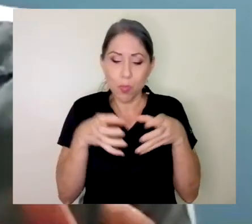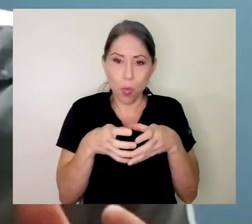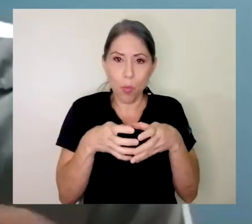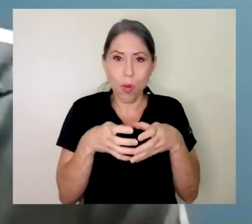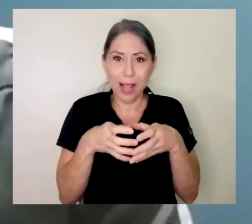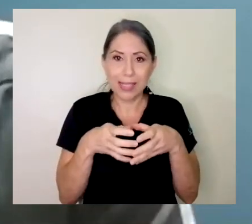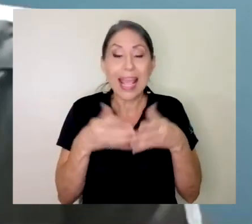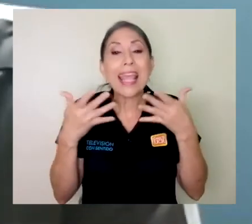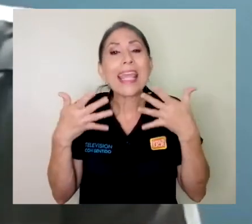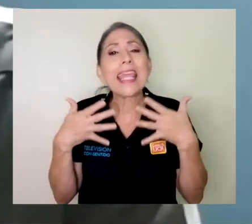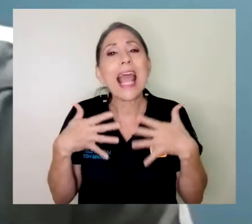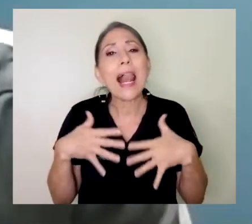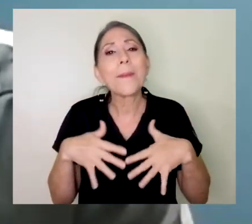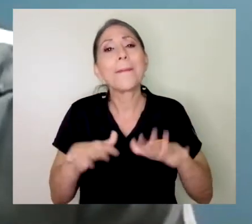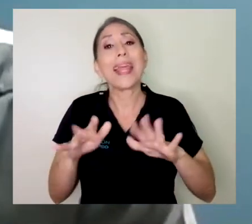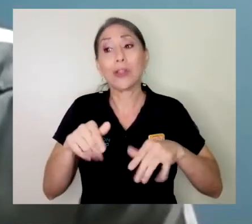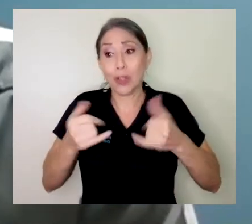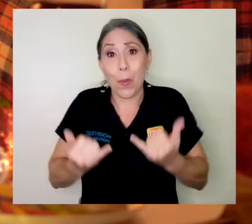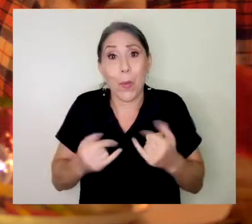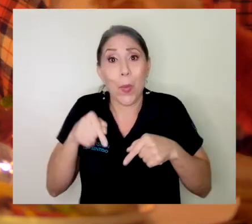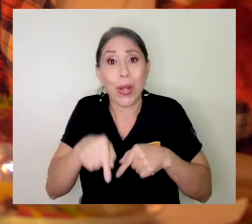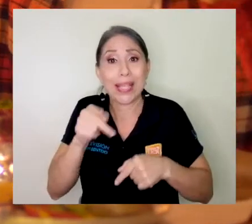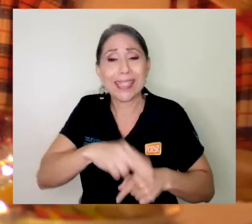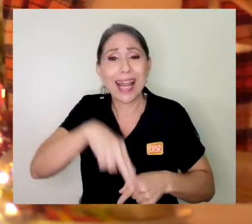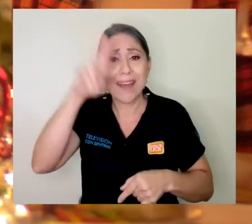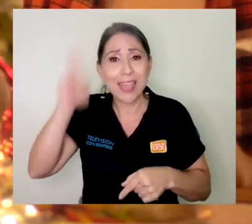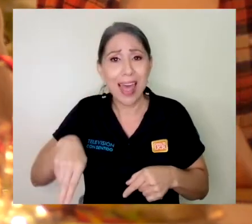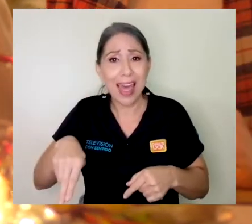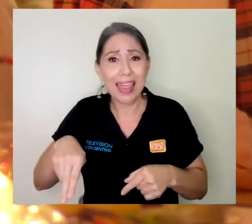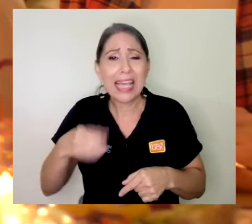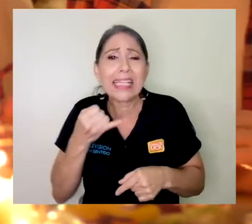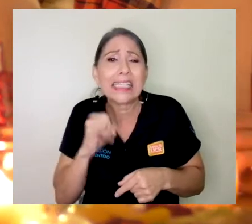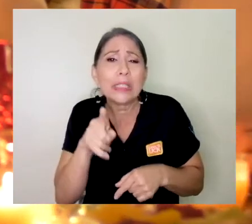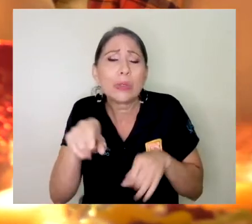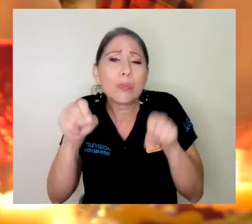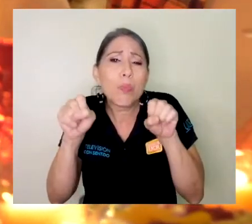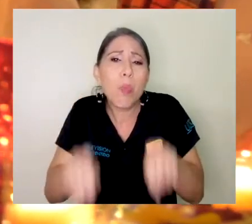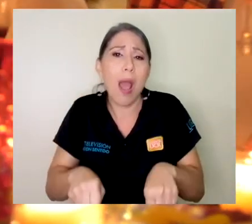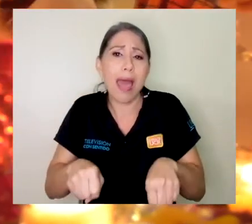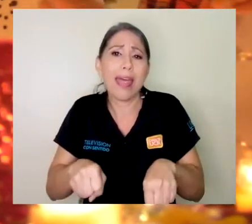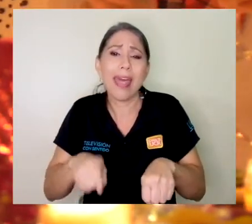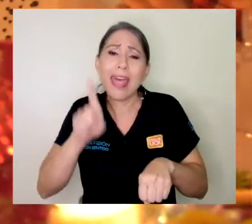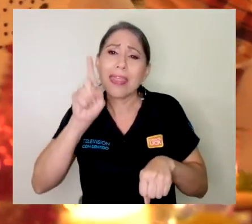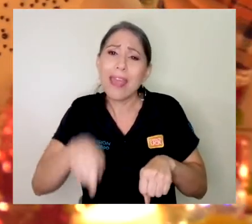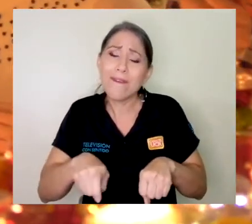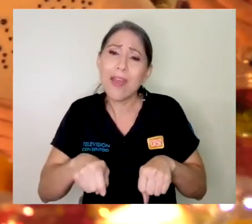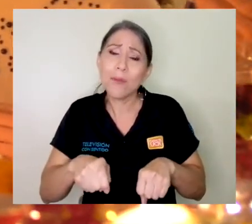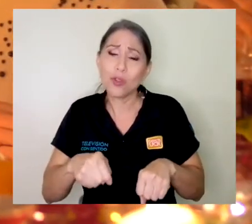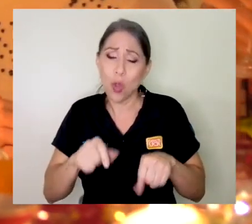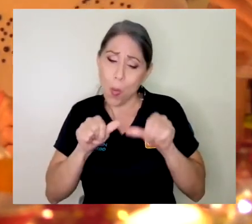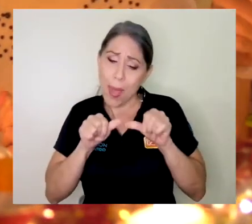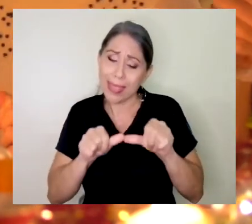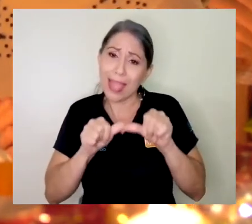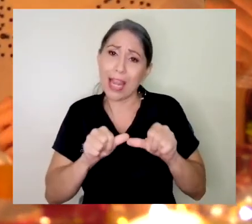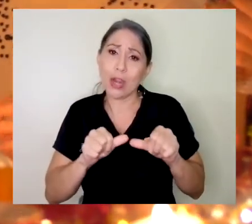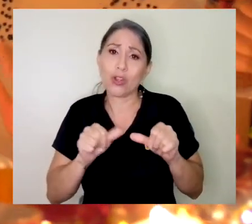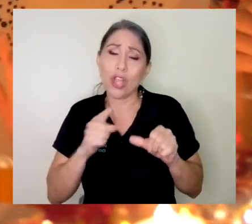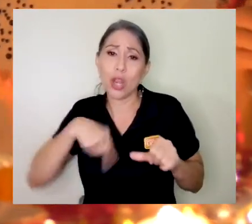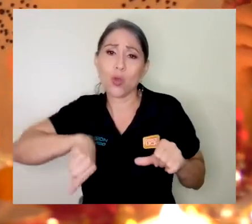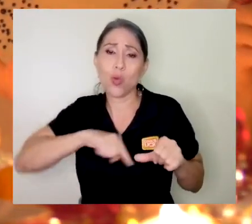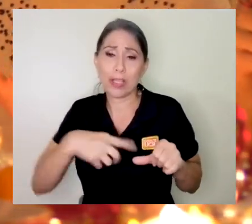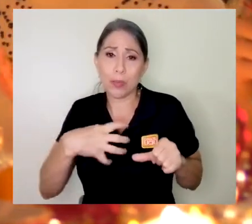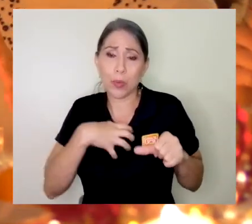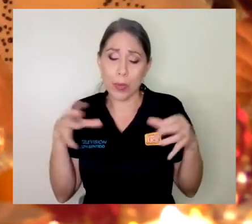al menos por esta Navidad, hasta donde sea posible, que nos mantengamos en nuestras pequeñas burbujas.